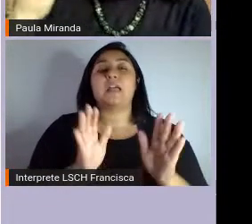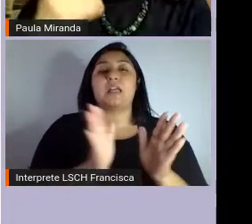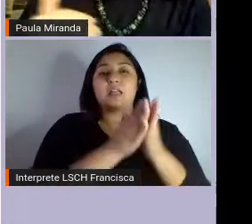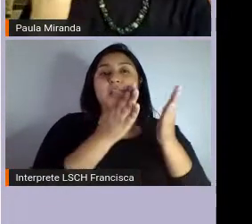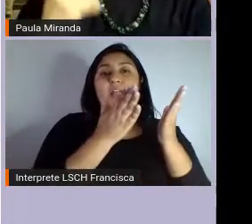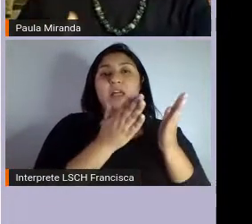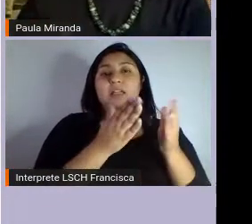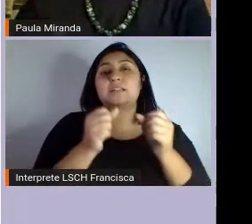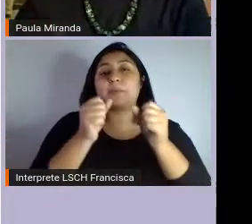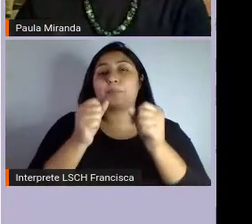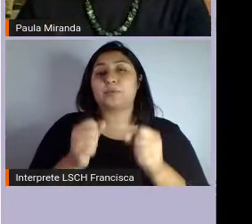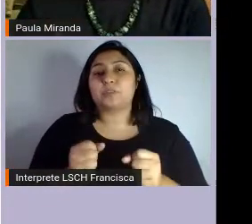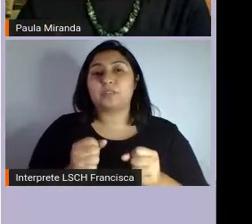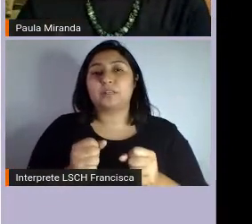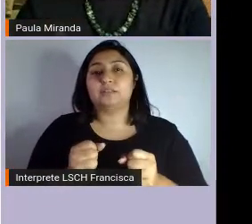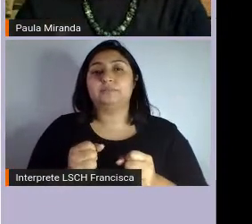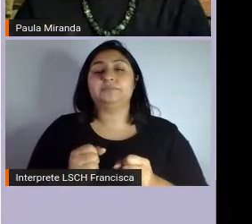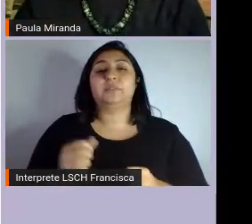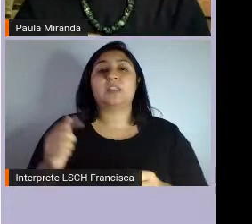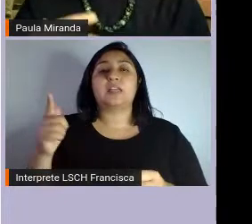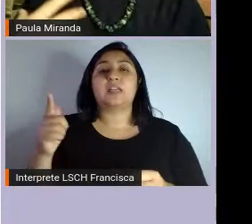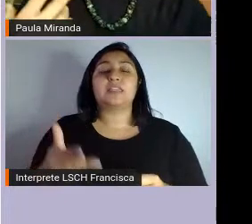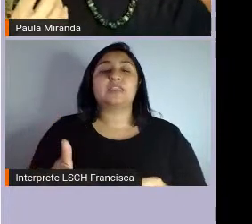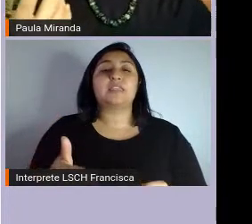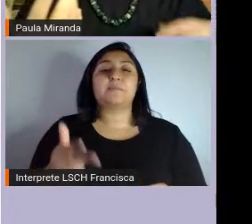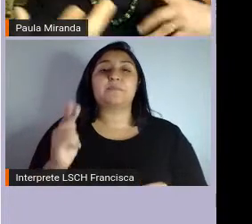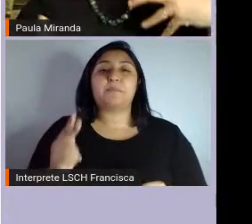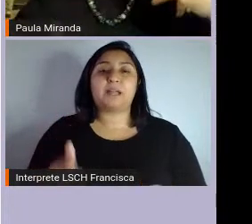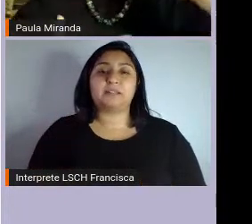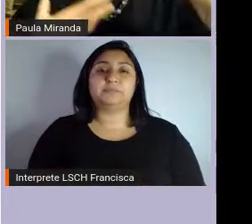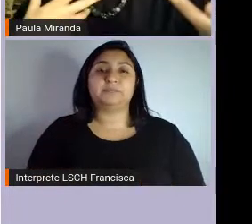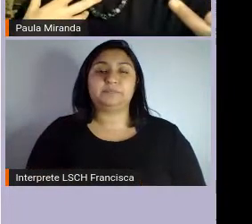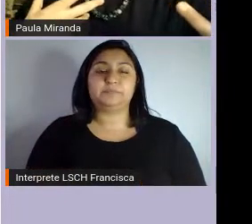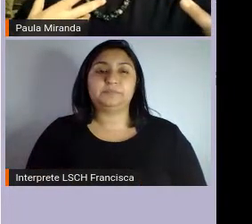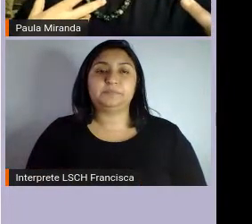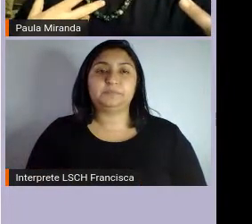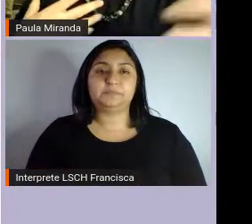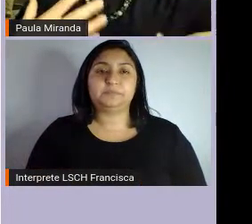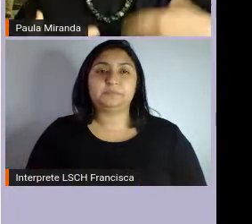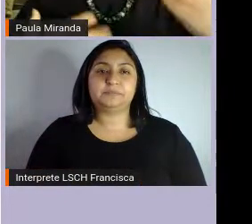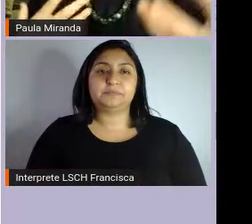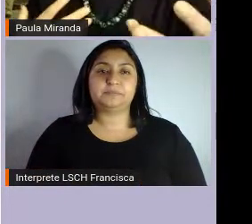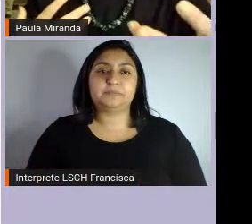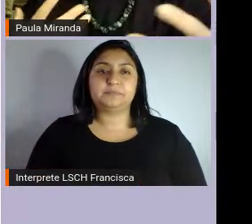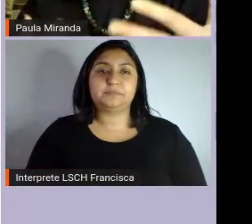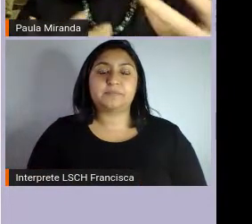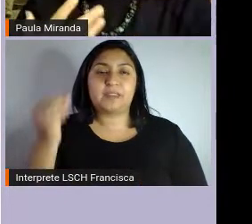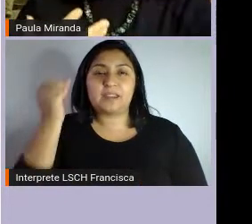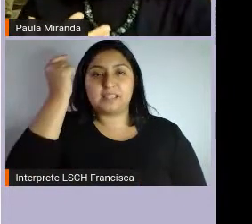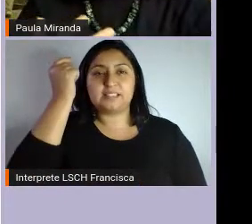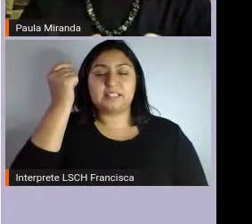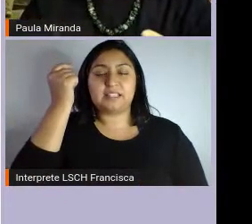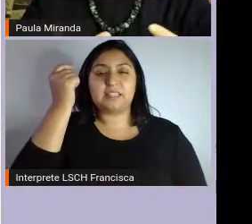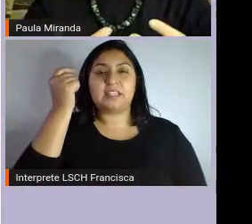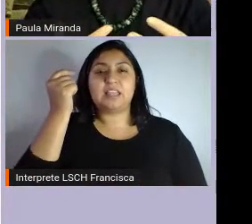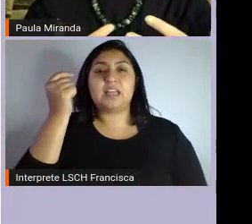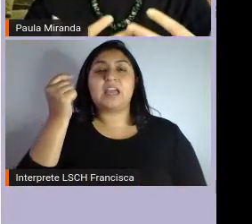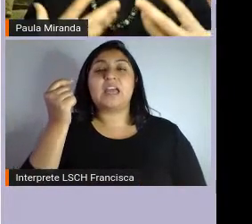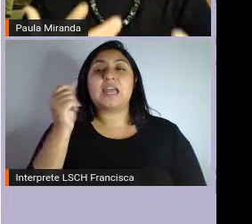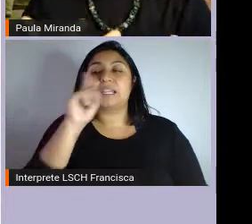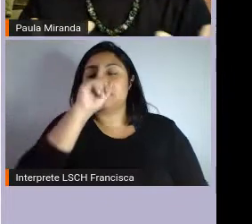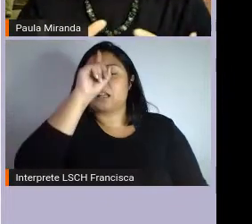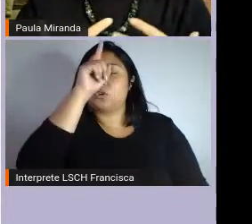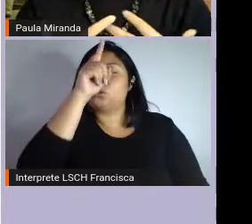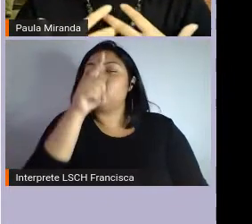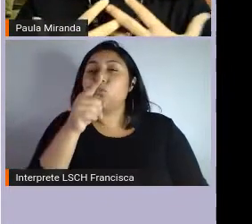disparate, para mí no pues segundina. Esta es esta idea de cuando sale a buscar la tradición, el canto a lo divino, que a ella le seducía